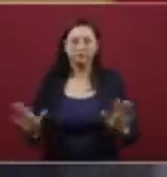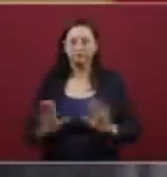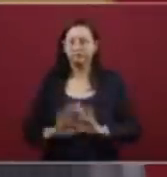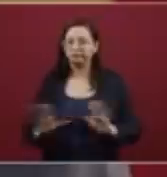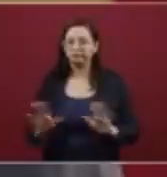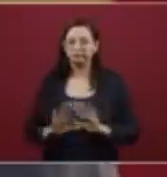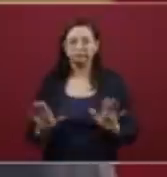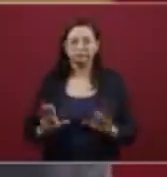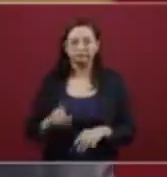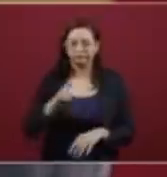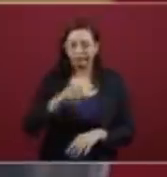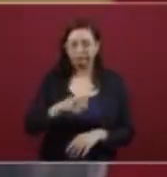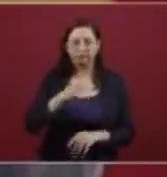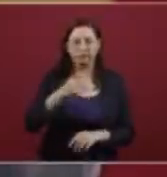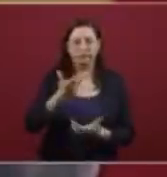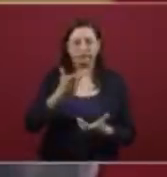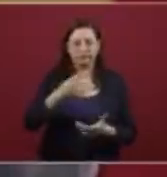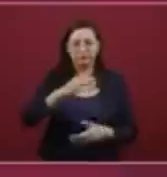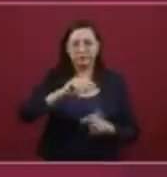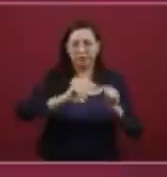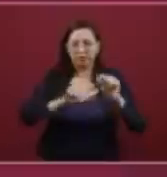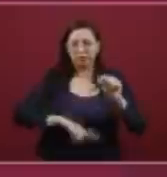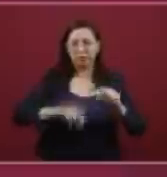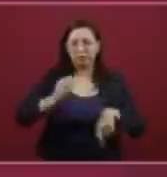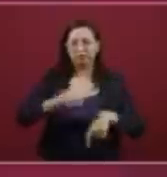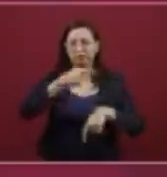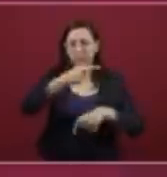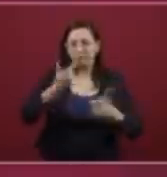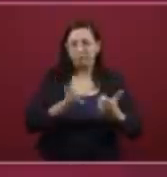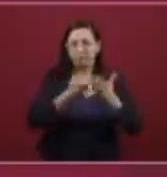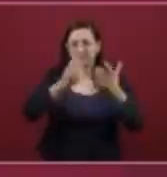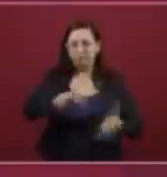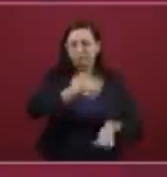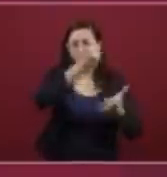federación al beneficiario,